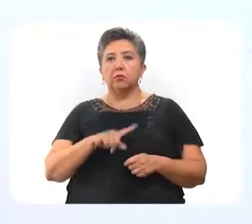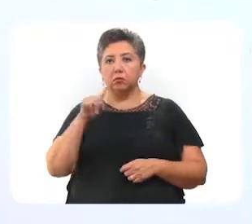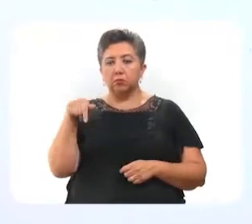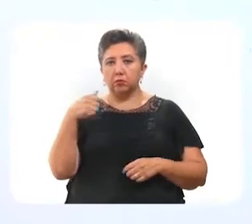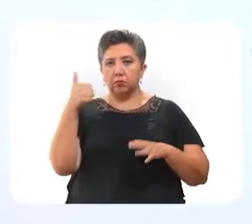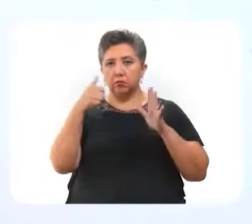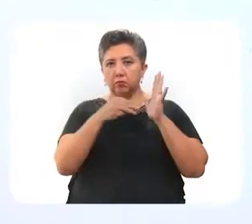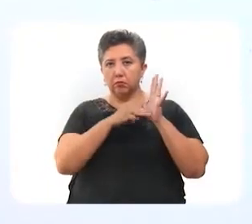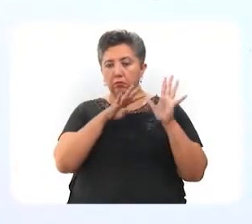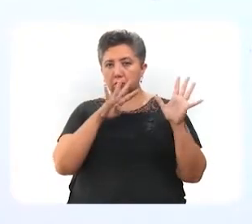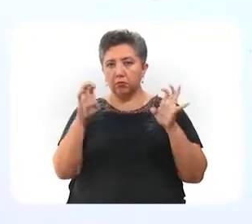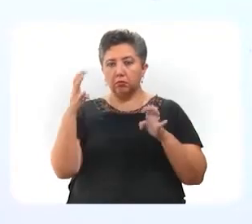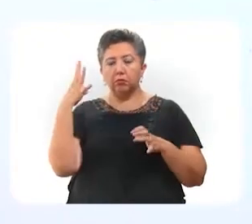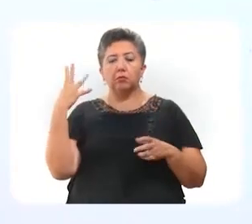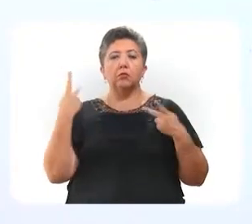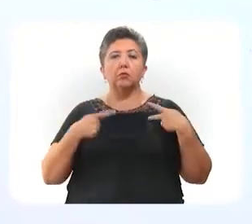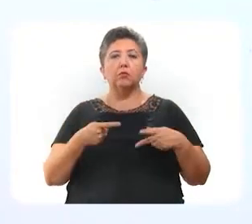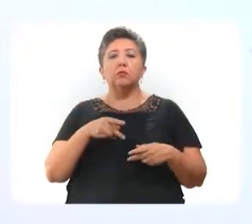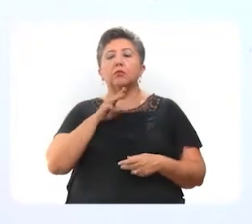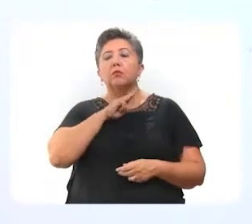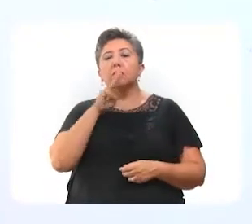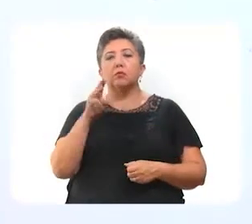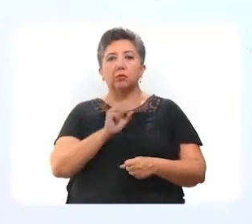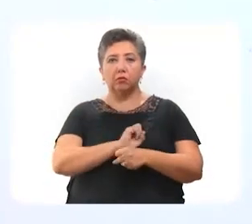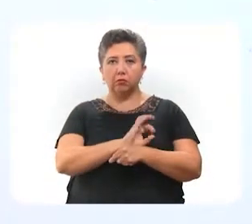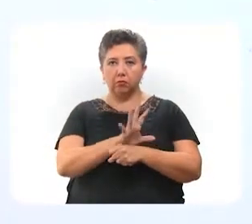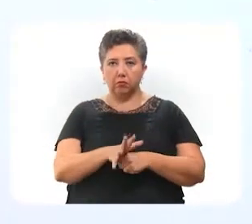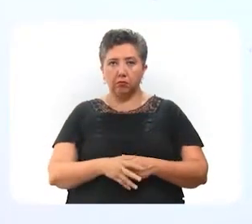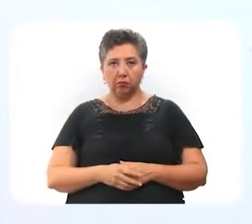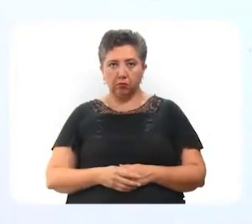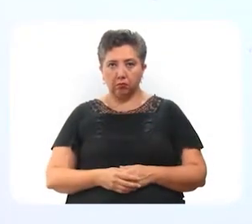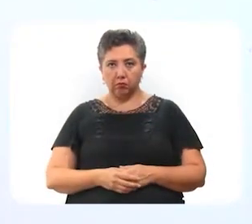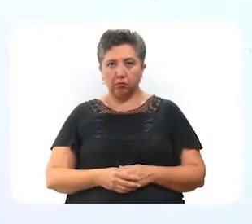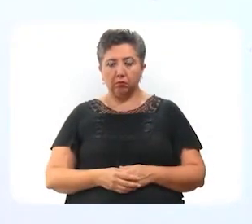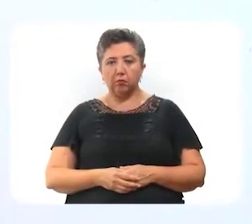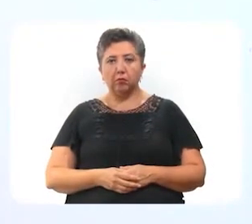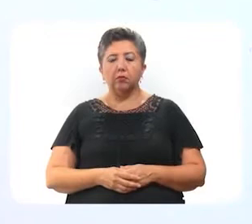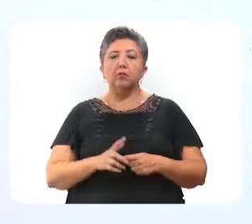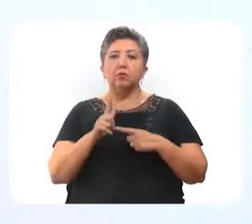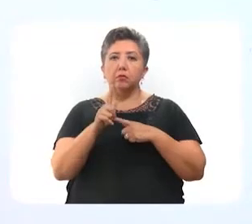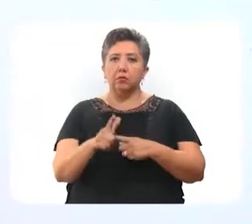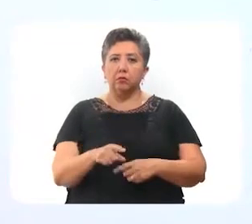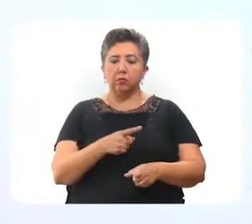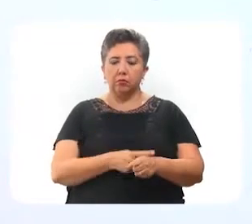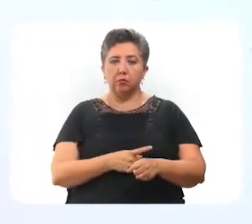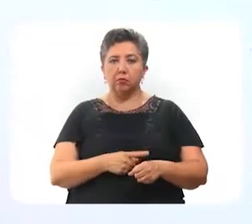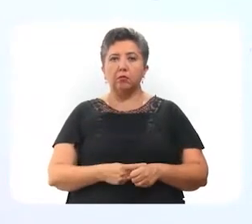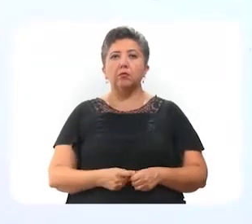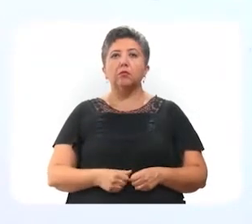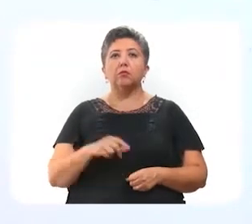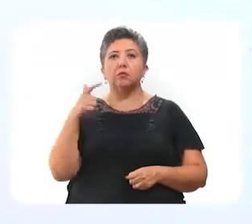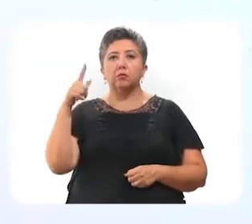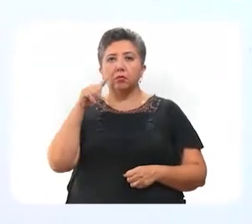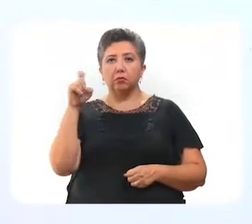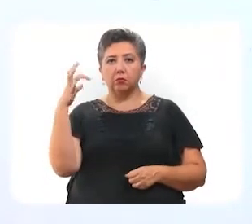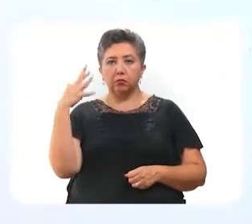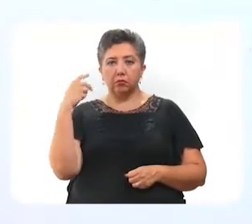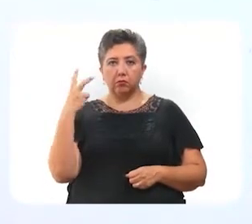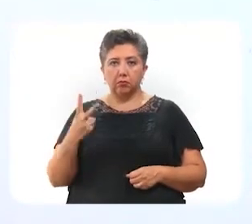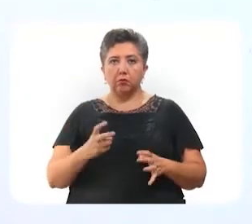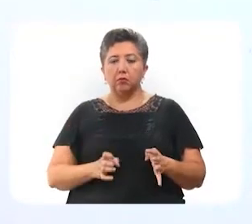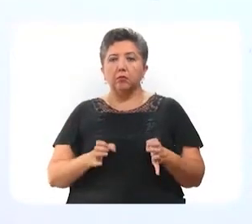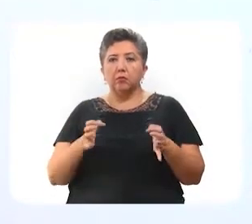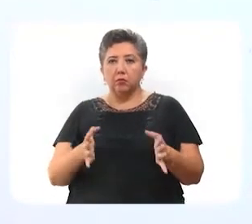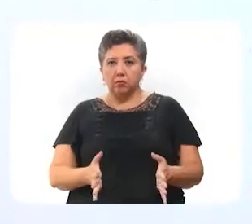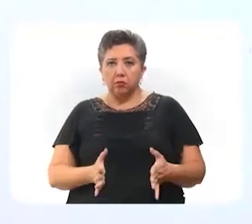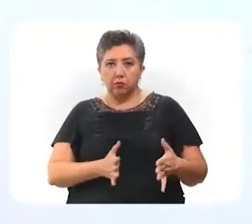son 6.904 las personas fallecidas a causa del coronavirus. De los casos activos, 152